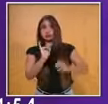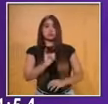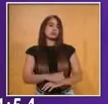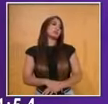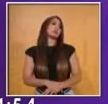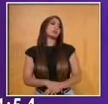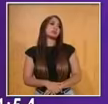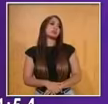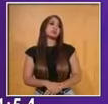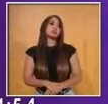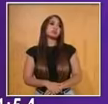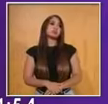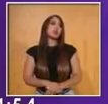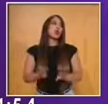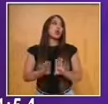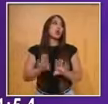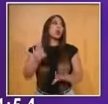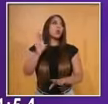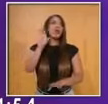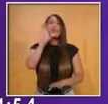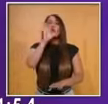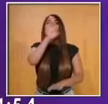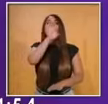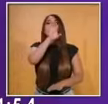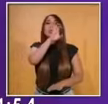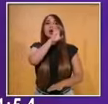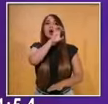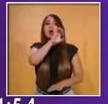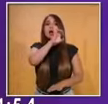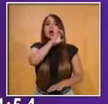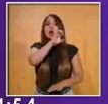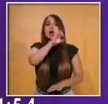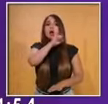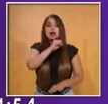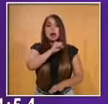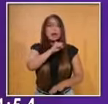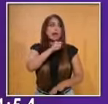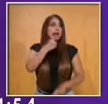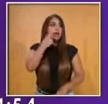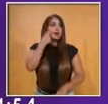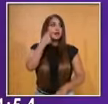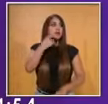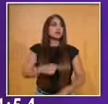Observa cómo el calor hace un poquito de las suyas.